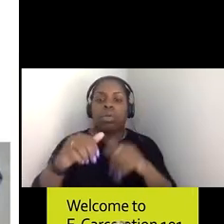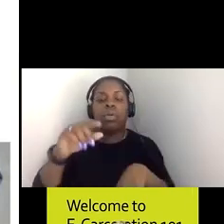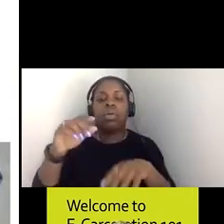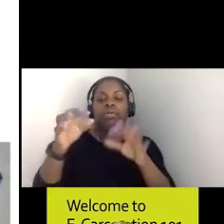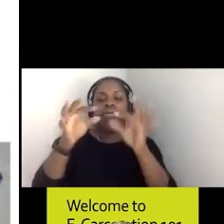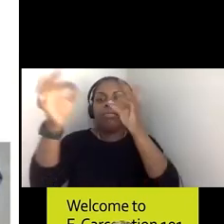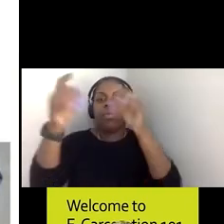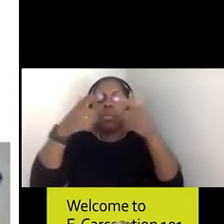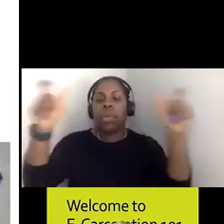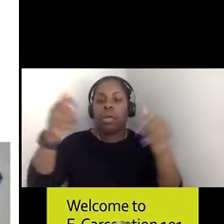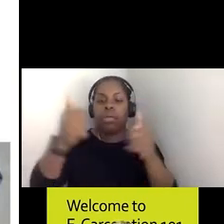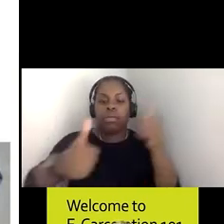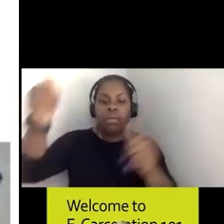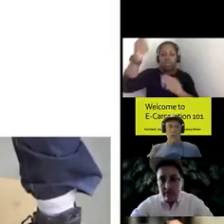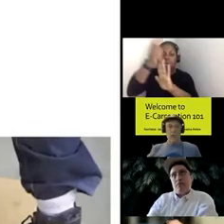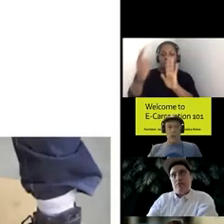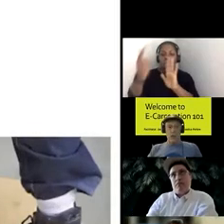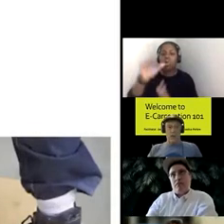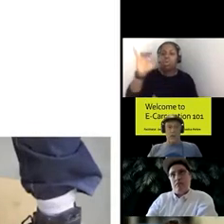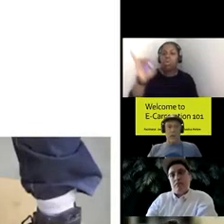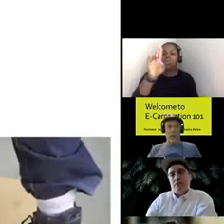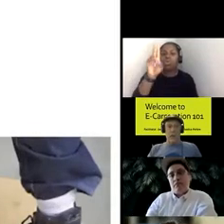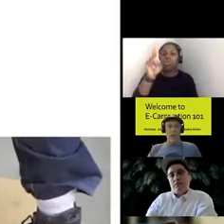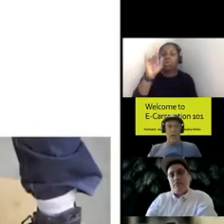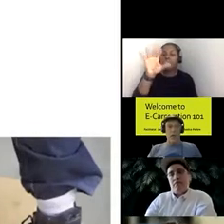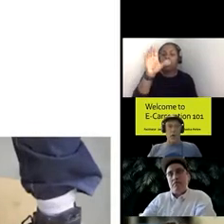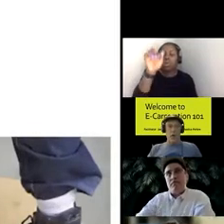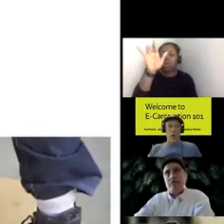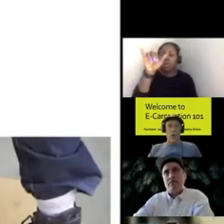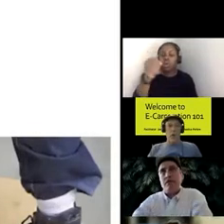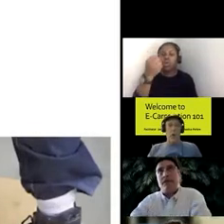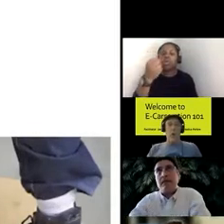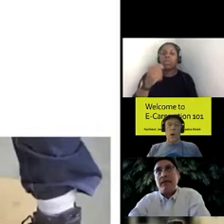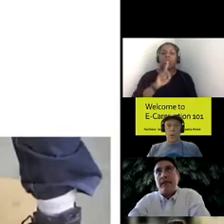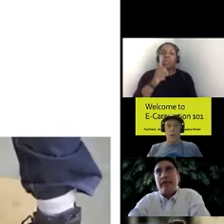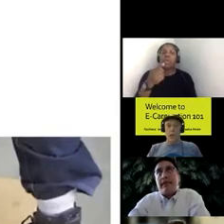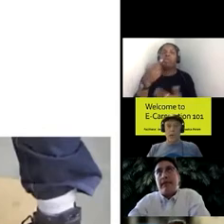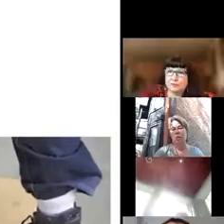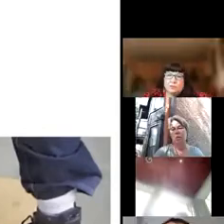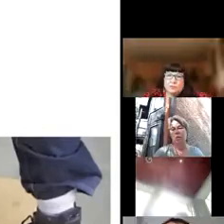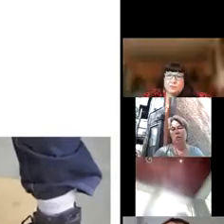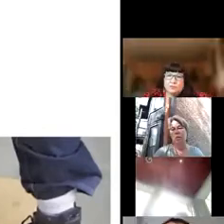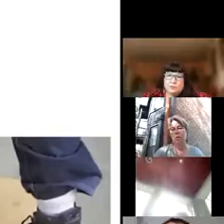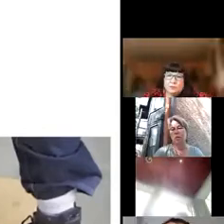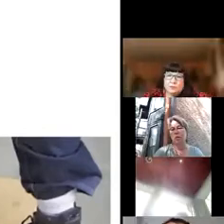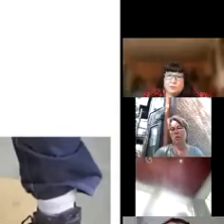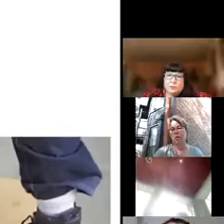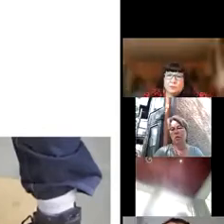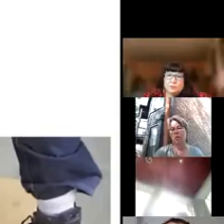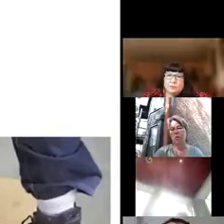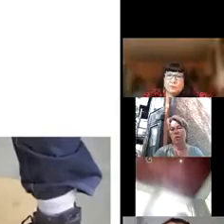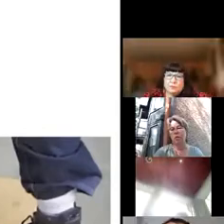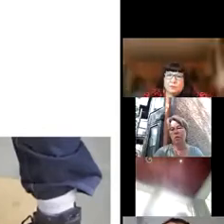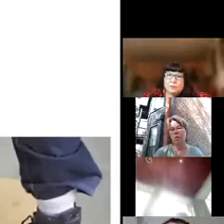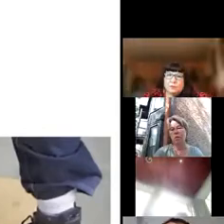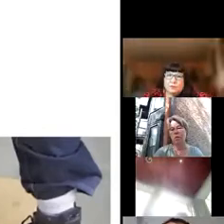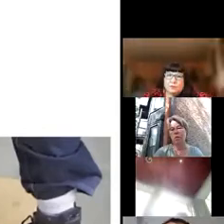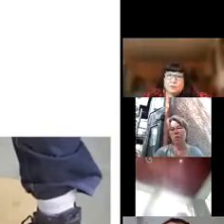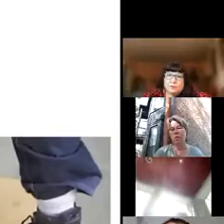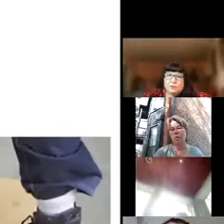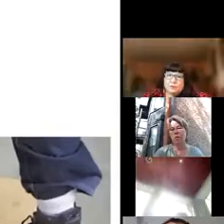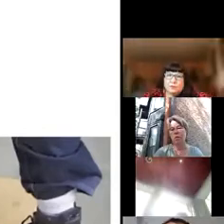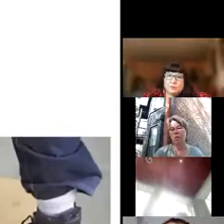estos están dentro de ciertas actas judiciales que no están sujetos a la acta de libre